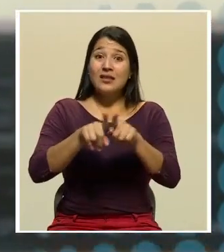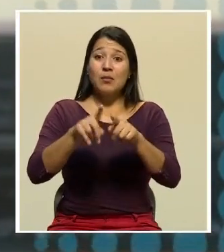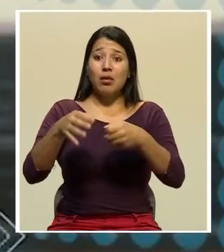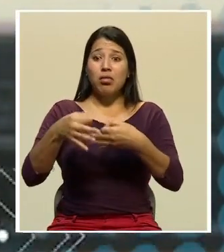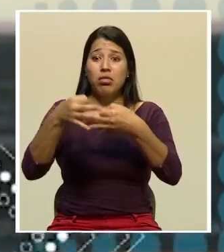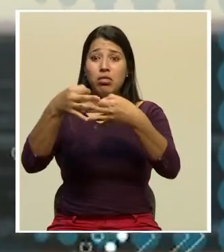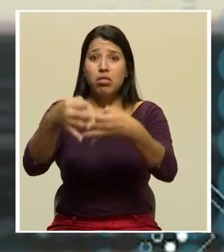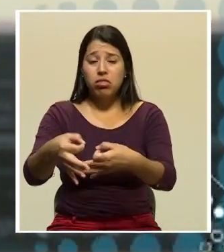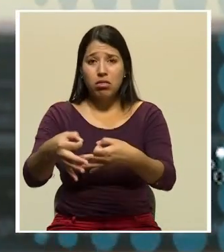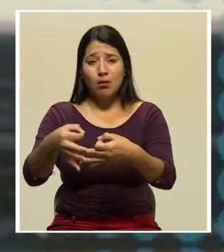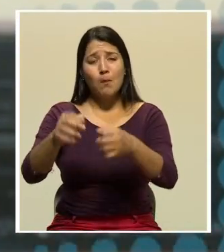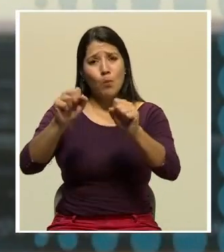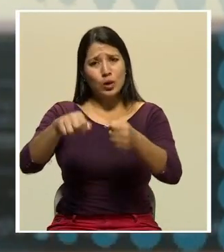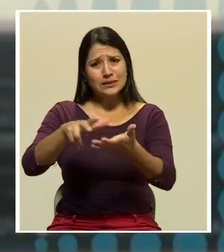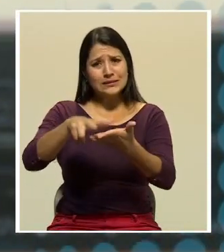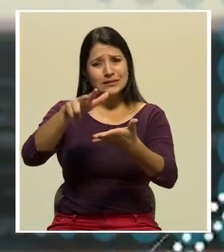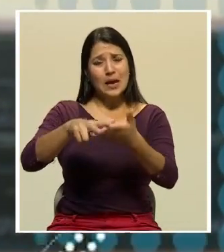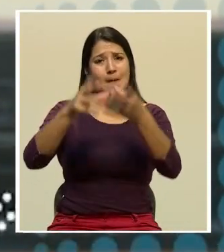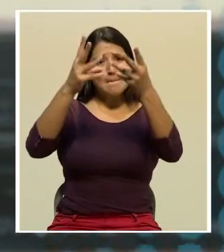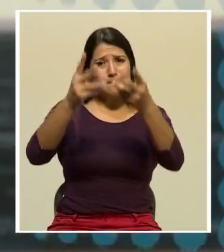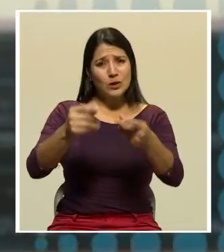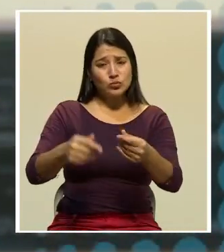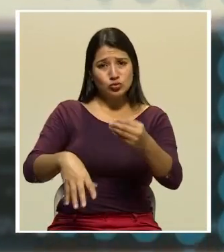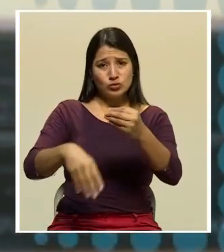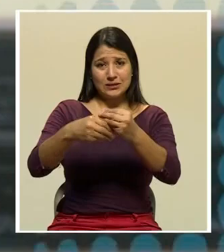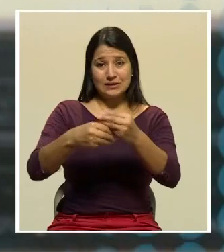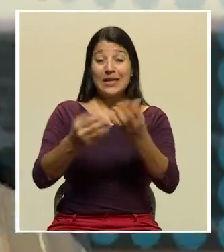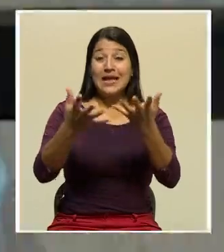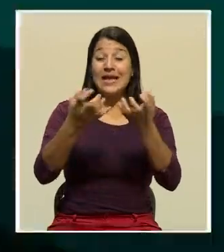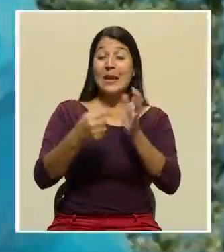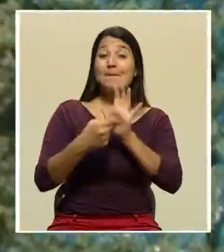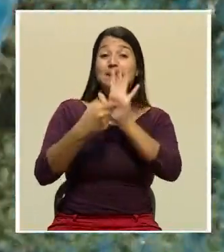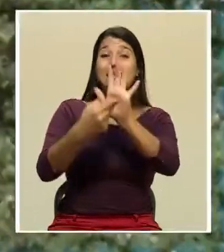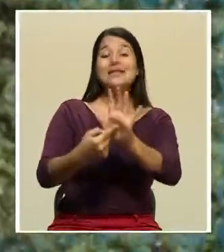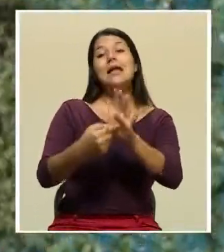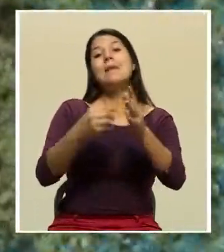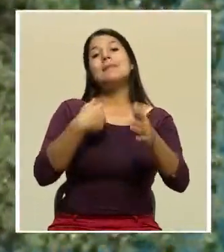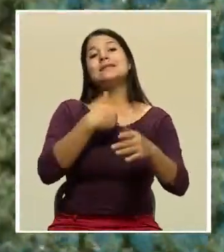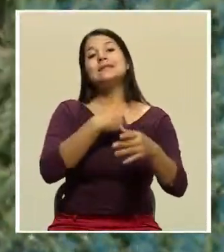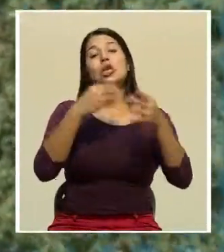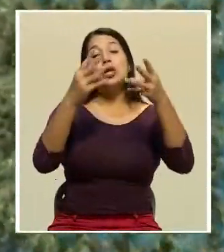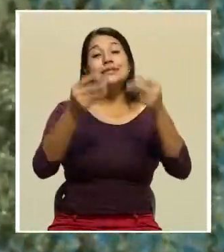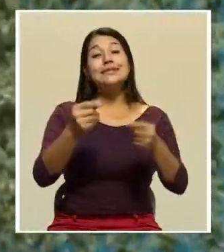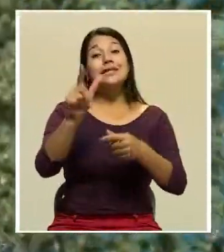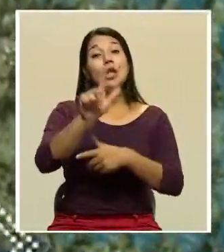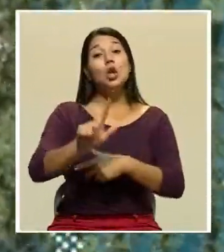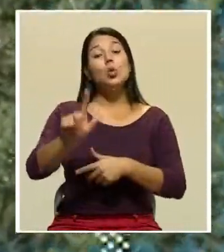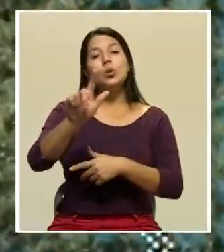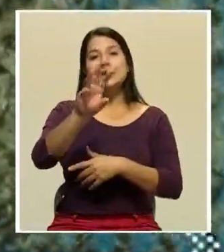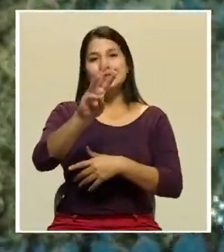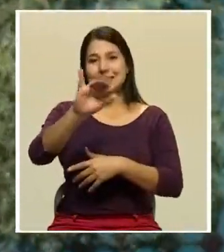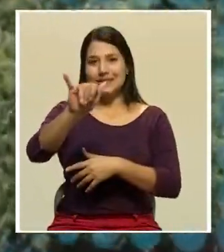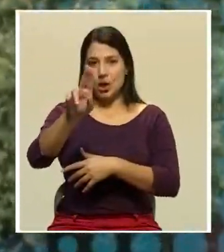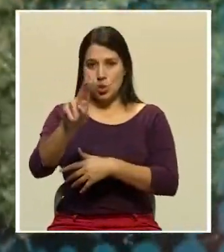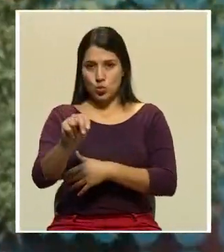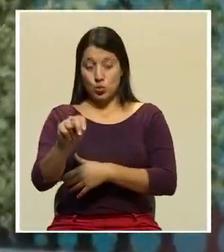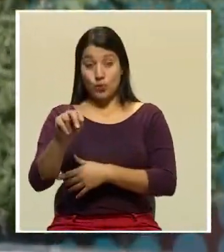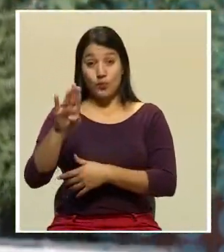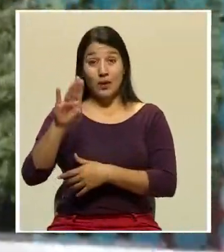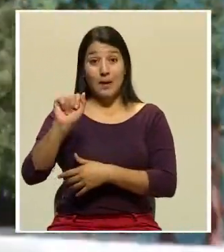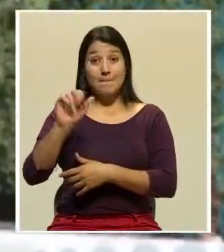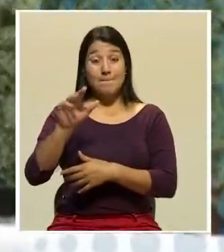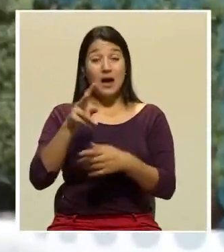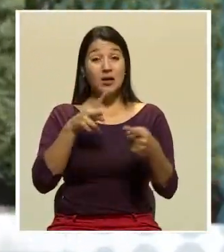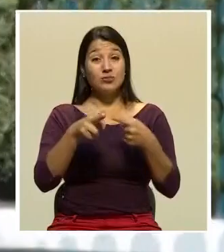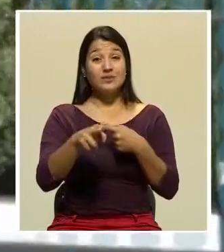presupuesto extraordinario que Hacienda iba a ejecutar el lunes 6 de junio. El BAC anunció el despido de